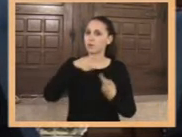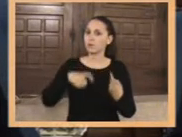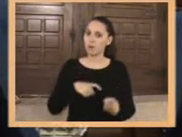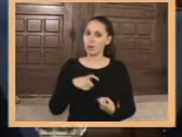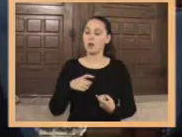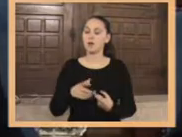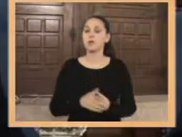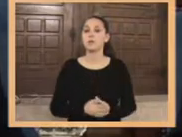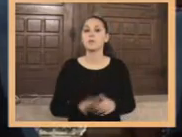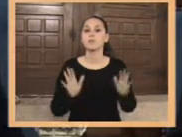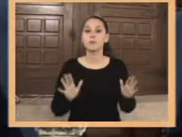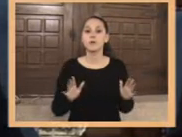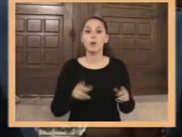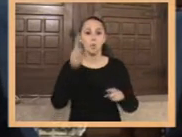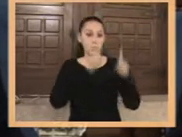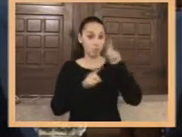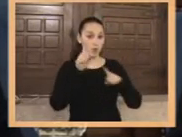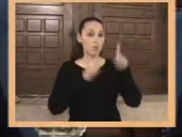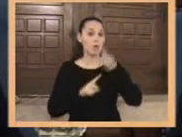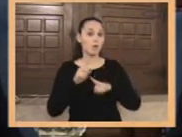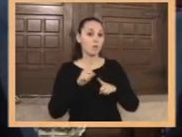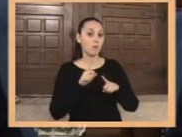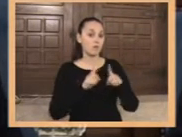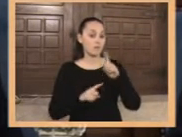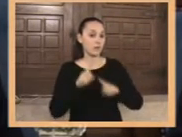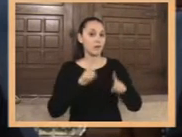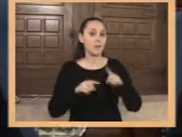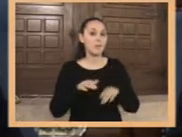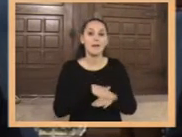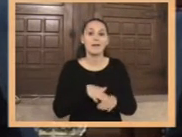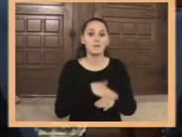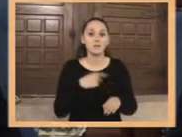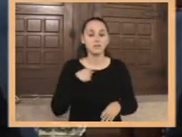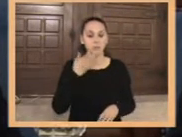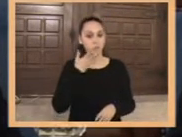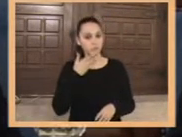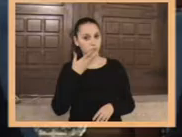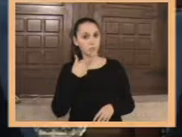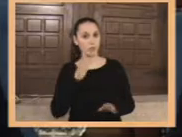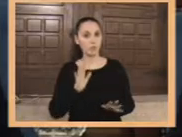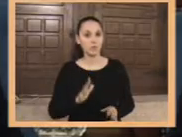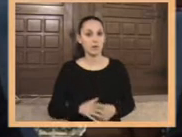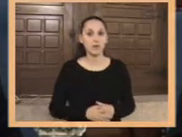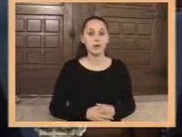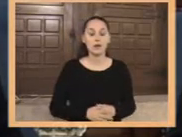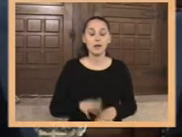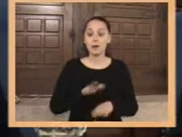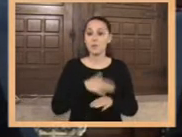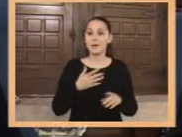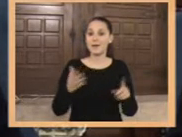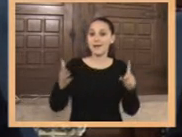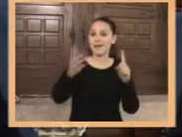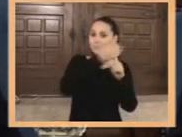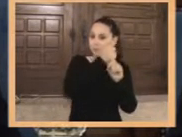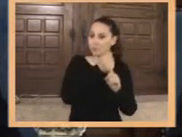estoy muy al tanto. Intentando resolverlos, no aquí, públicamente, para ponerse una medalla, sino resolverlos de verdad, ¿no?